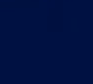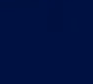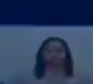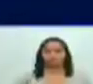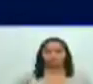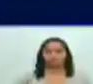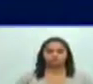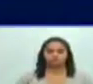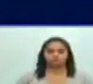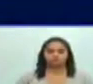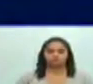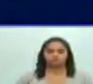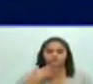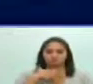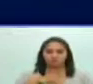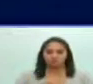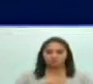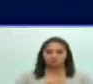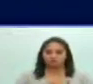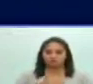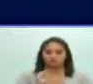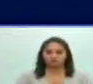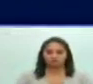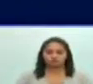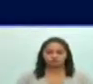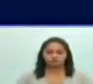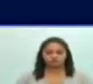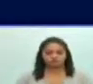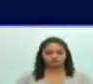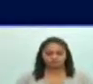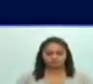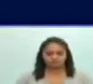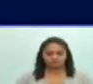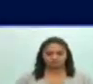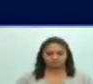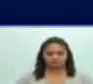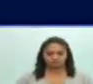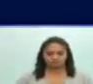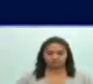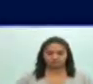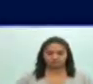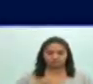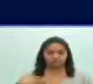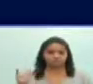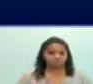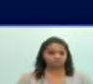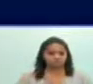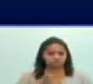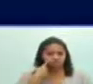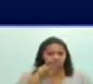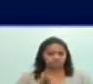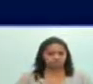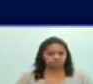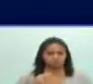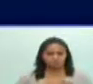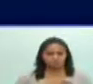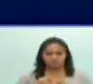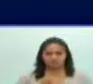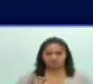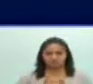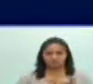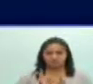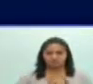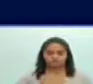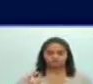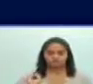¿Cómo funcionan entonces los pronombres? Vamos a resumirlo de la siguiente forma. Realizan función sustantiva